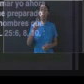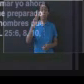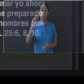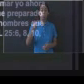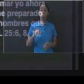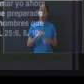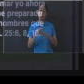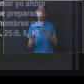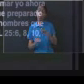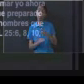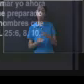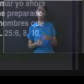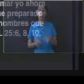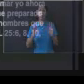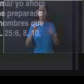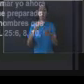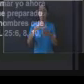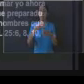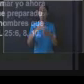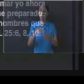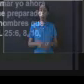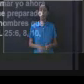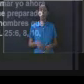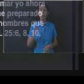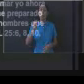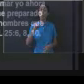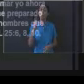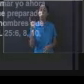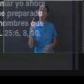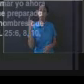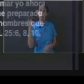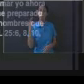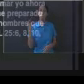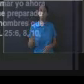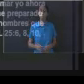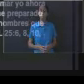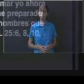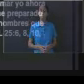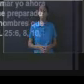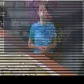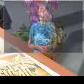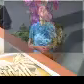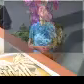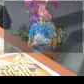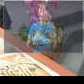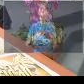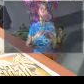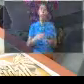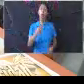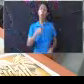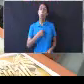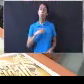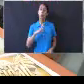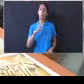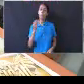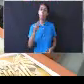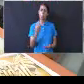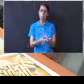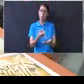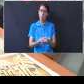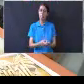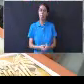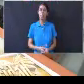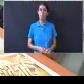disconcribe al diezmo. Sino a todo a veces. A cuando uno tiene que pagar algo y alega.